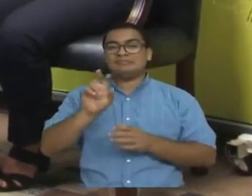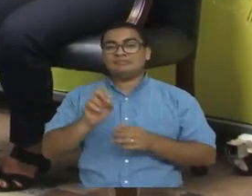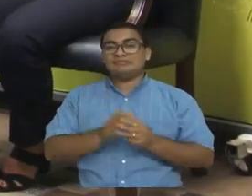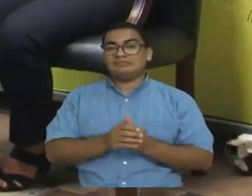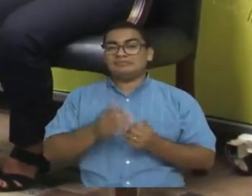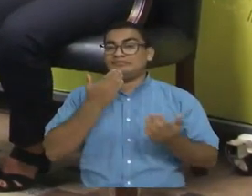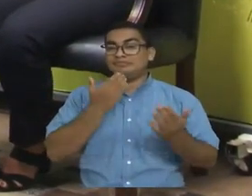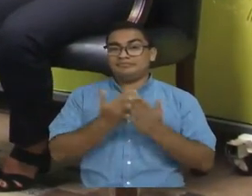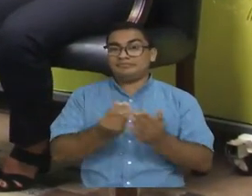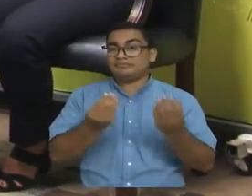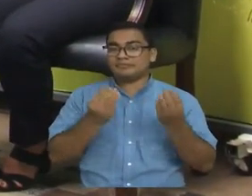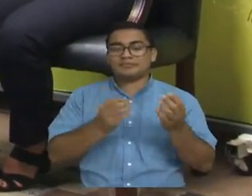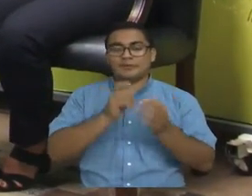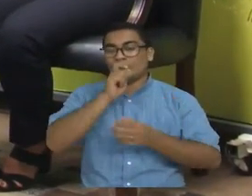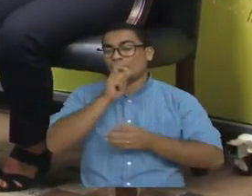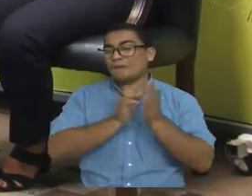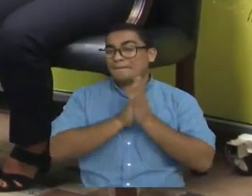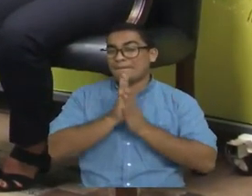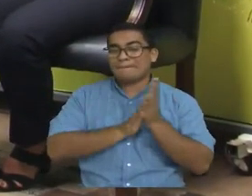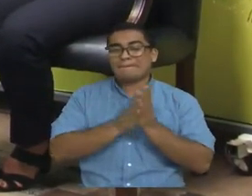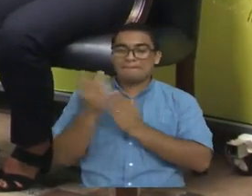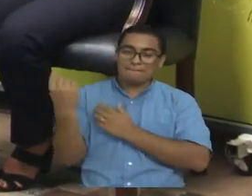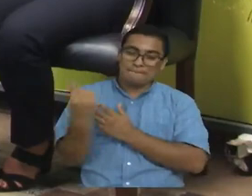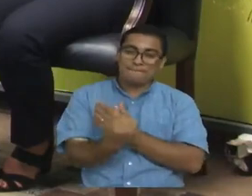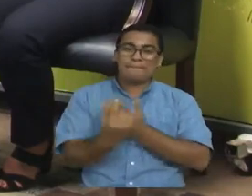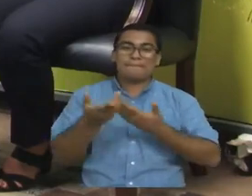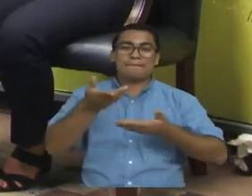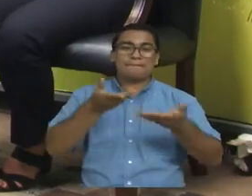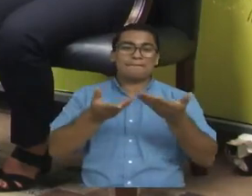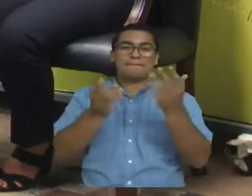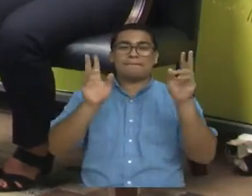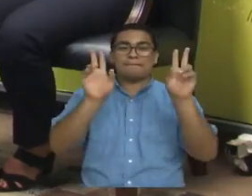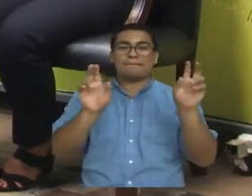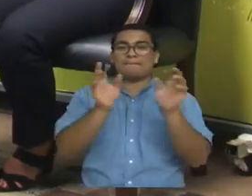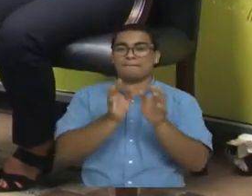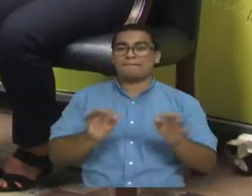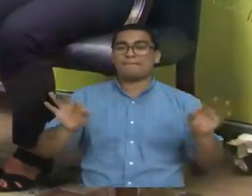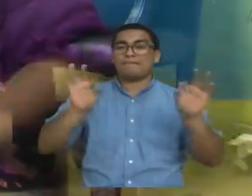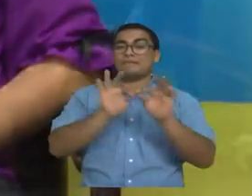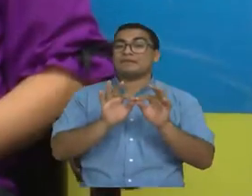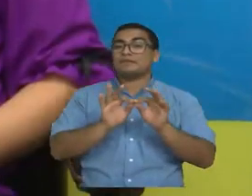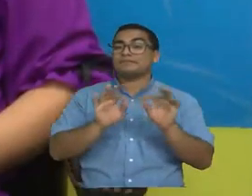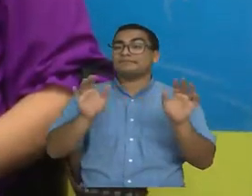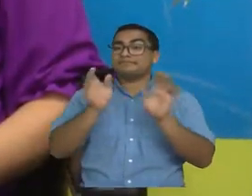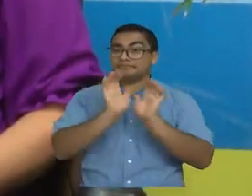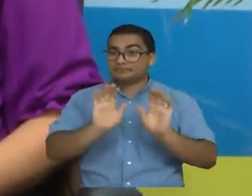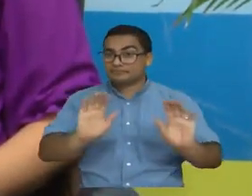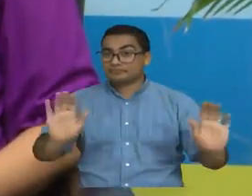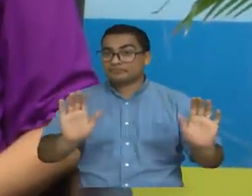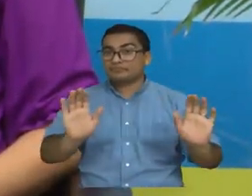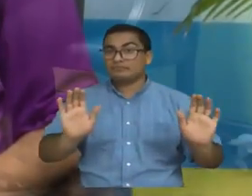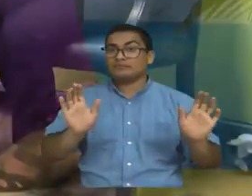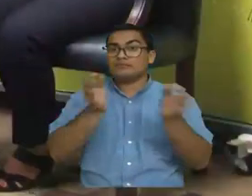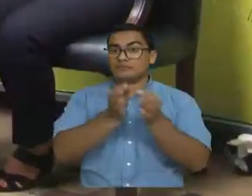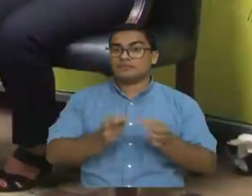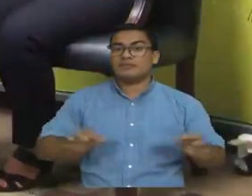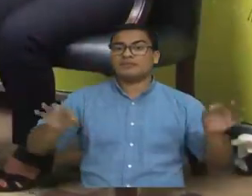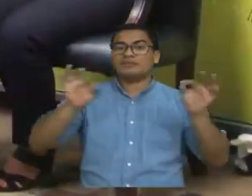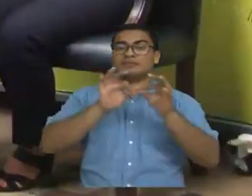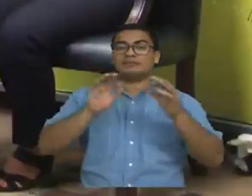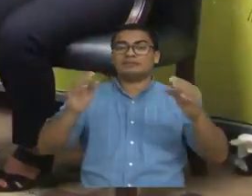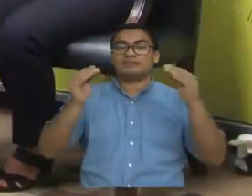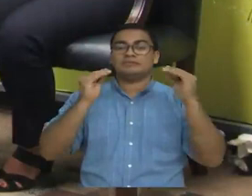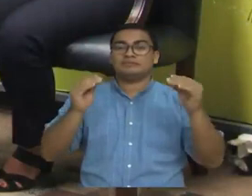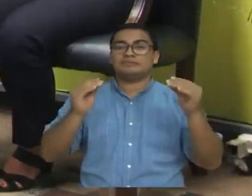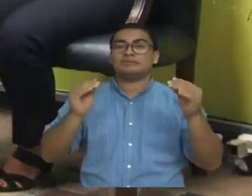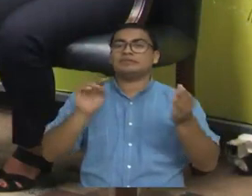Gracias, es un gusto estar aquí compartiendo este tema tan importante para nuestros niños y sobre todo para la educación.